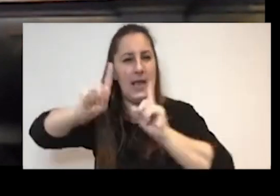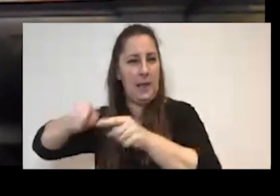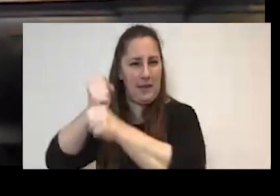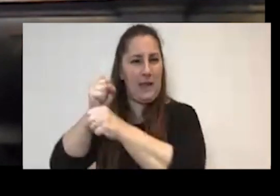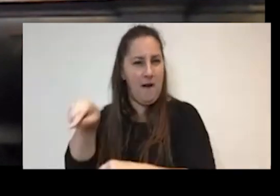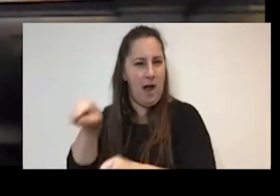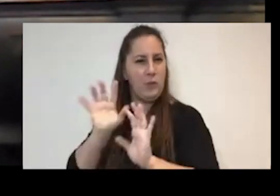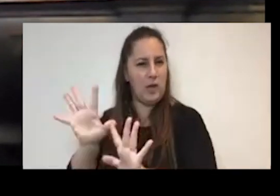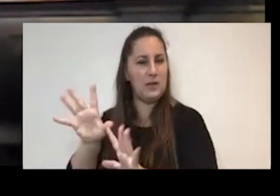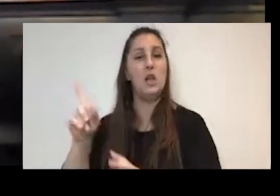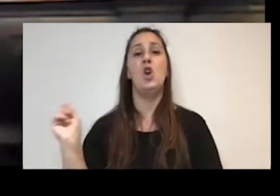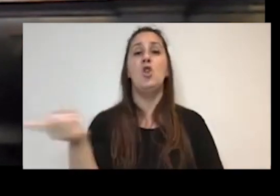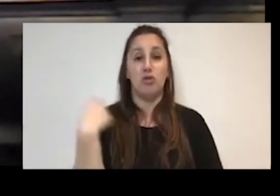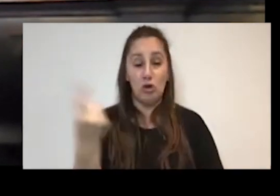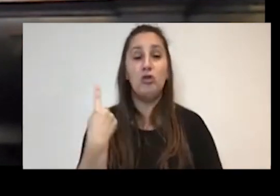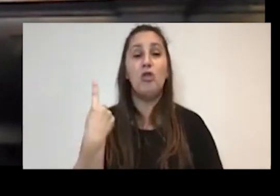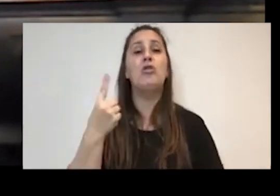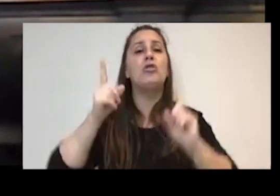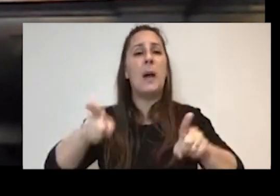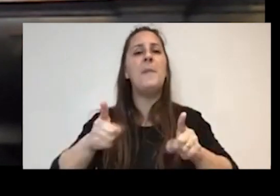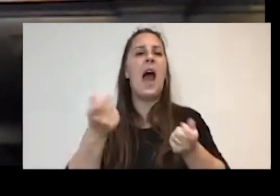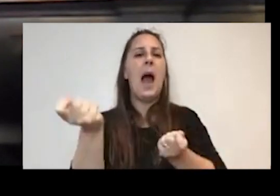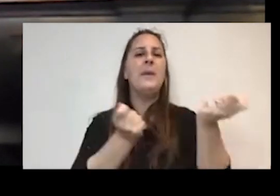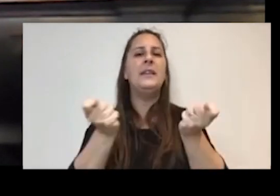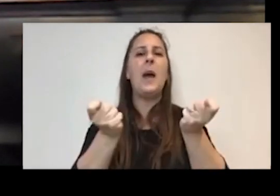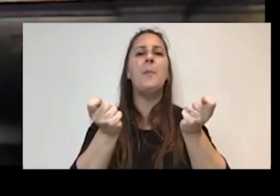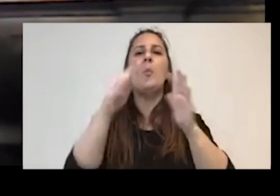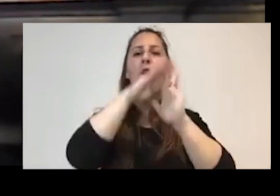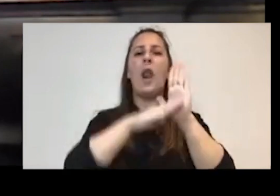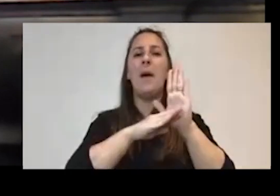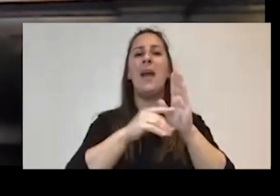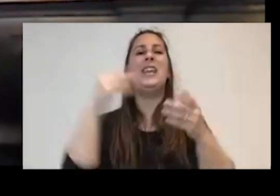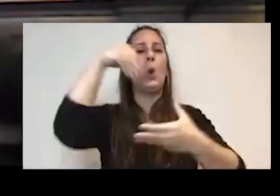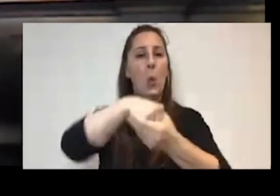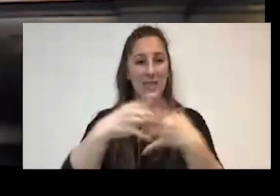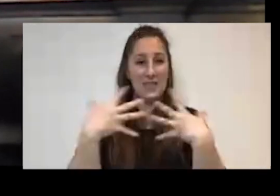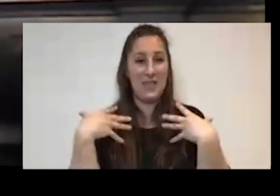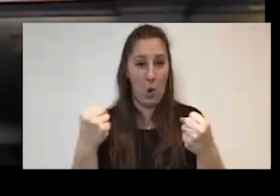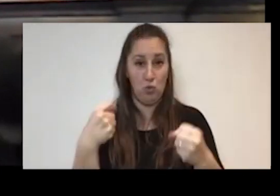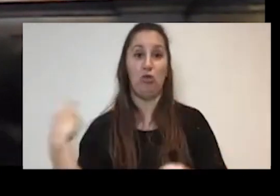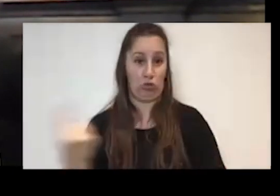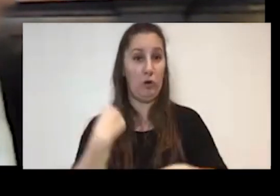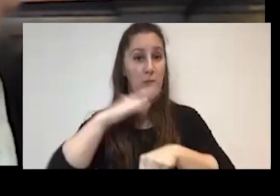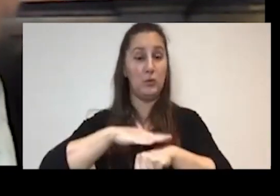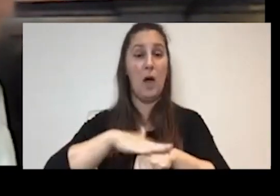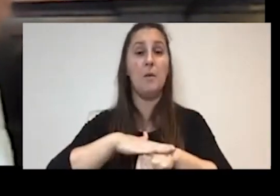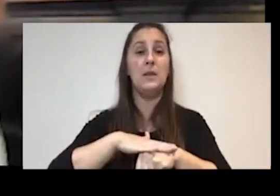que nosotros somos quienes también administramos el programa federal Incluir Salud, quienes entregamos